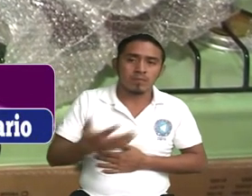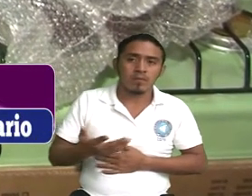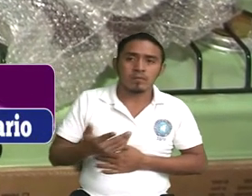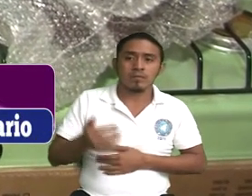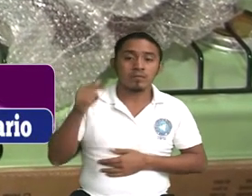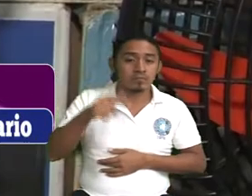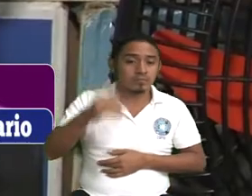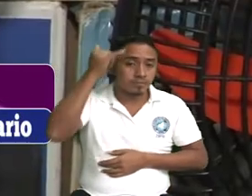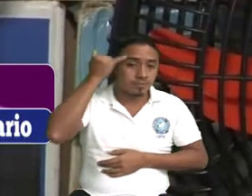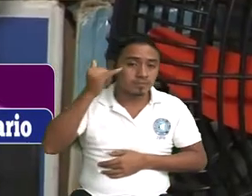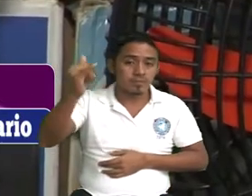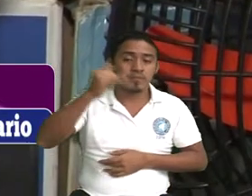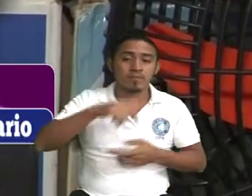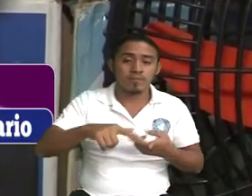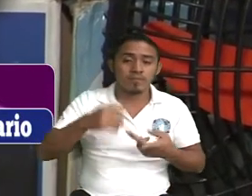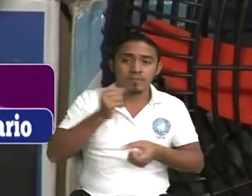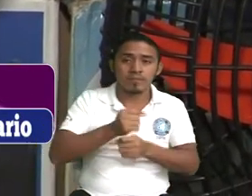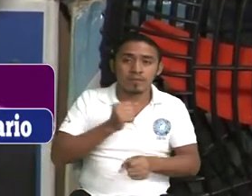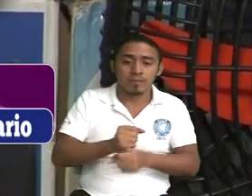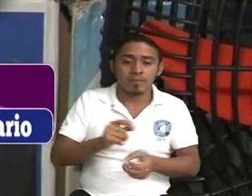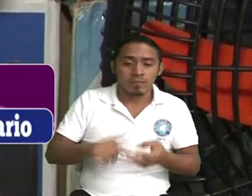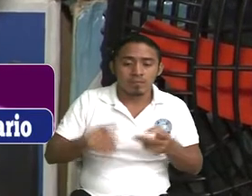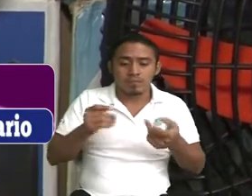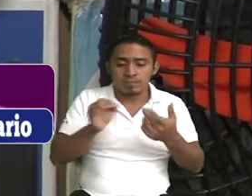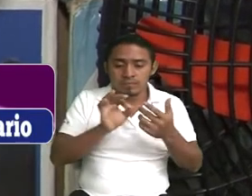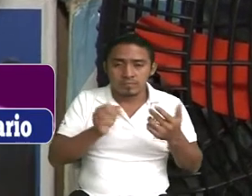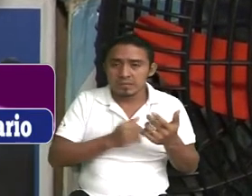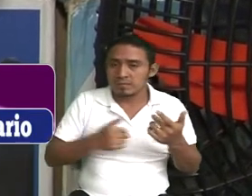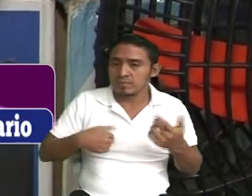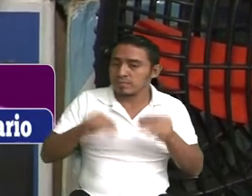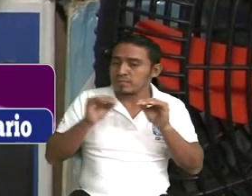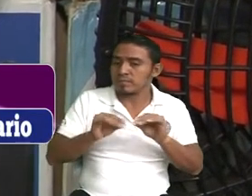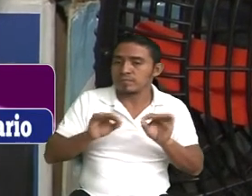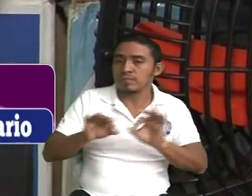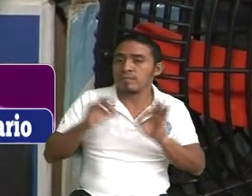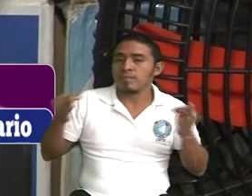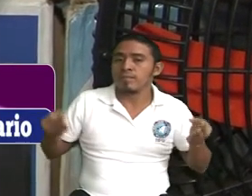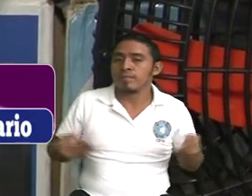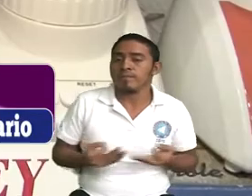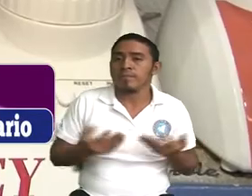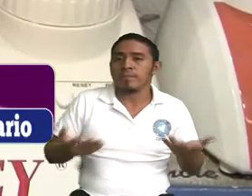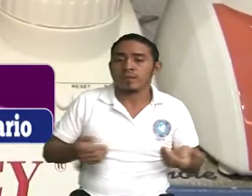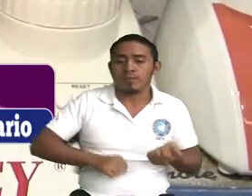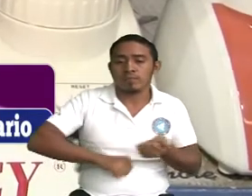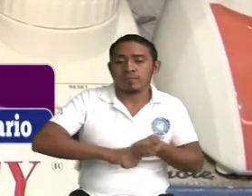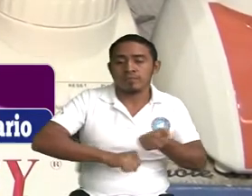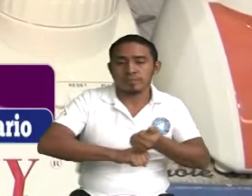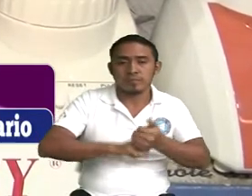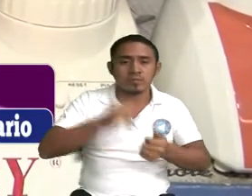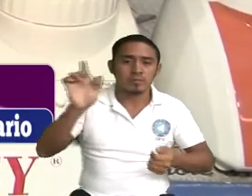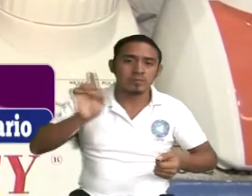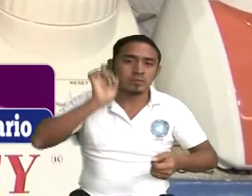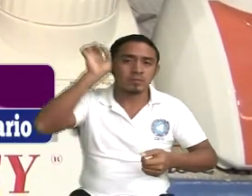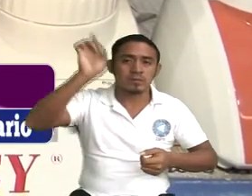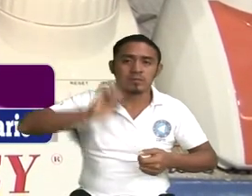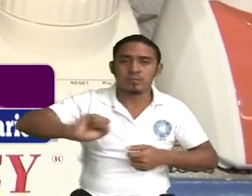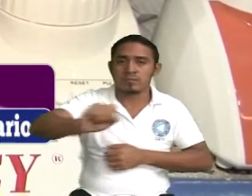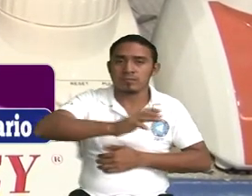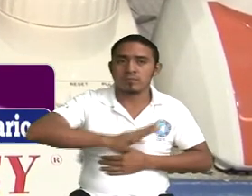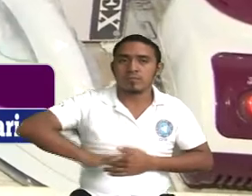de emprendedora, de formadora de la familia y de aportadoras al desarrollo de la